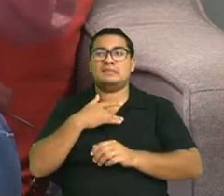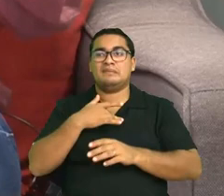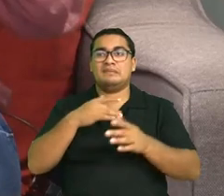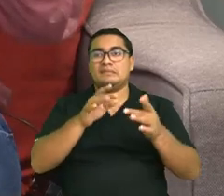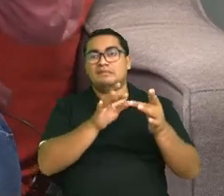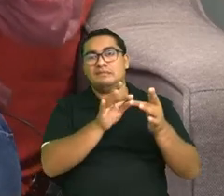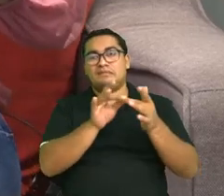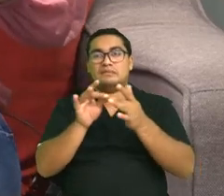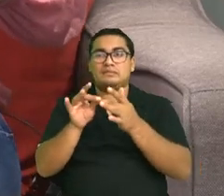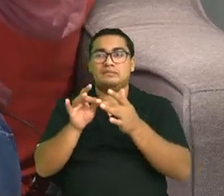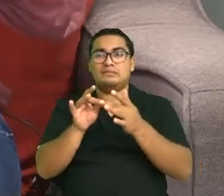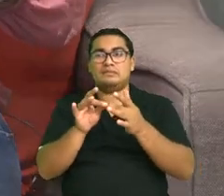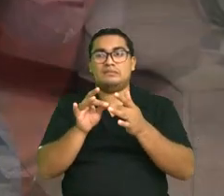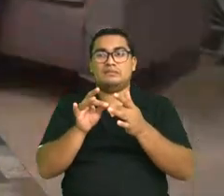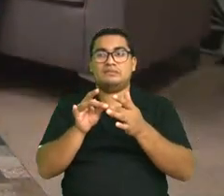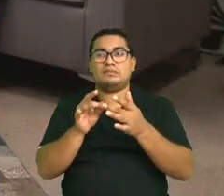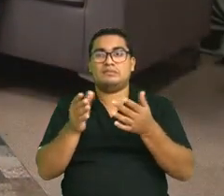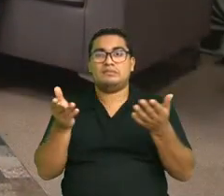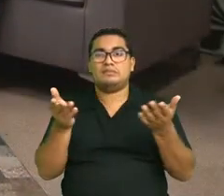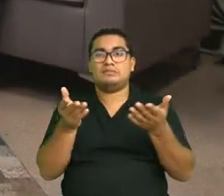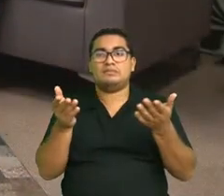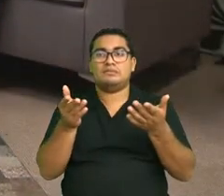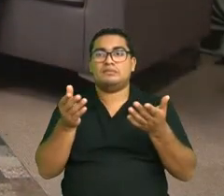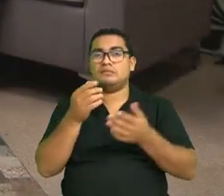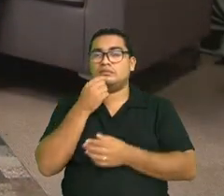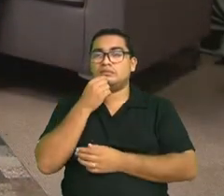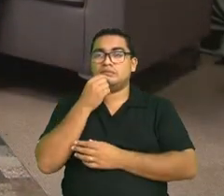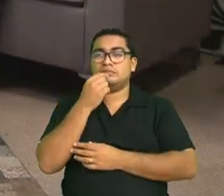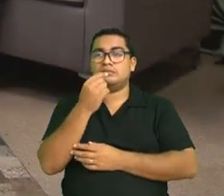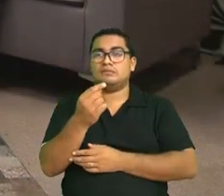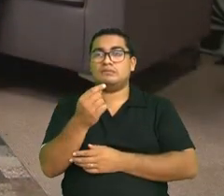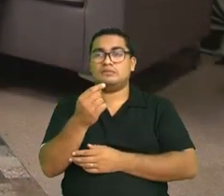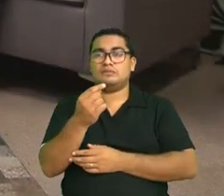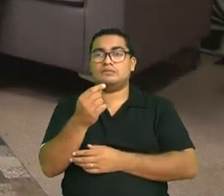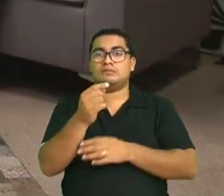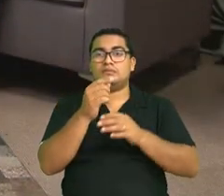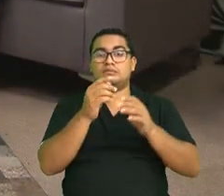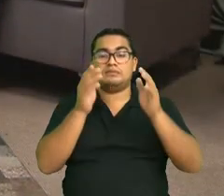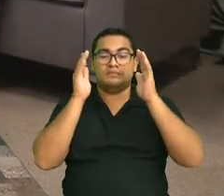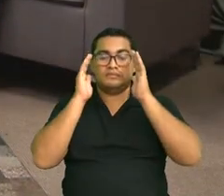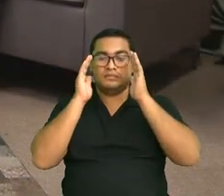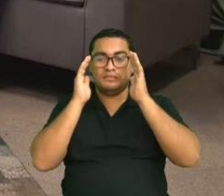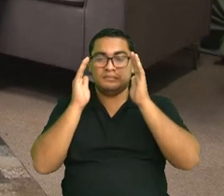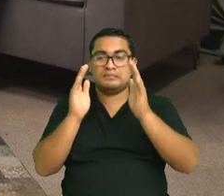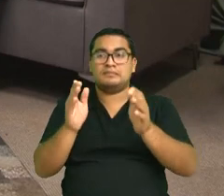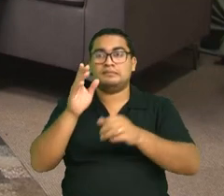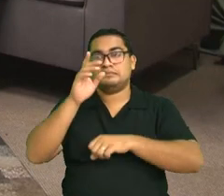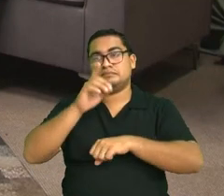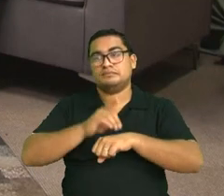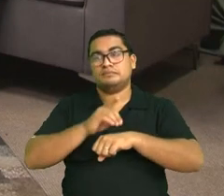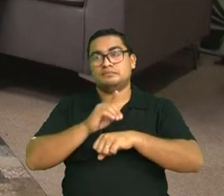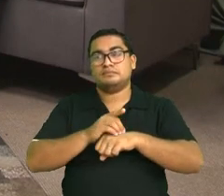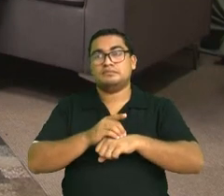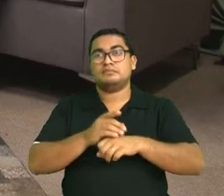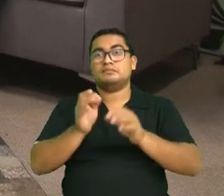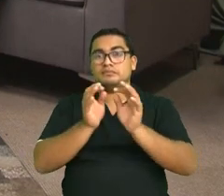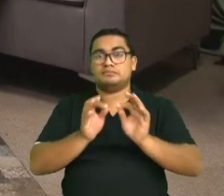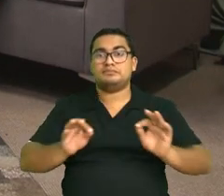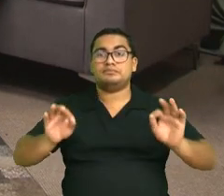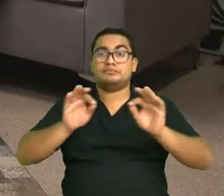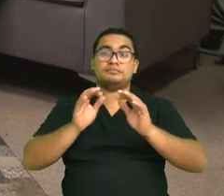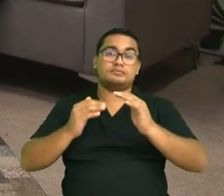profesora, la compañera Isaura, no solamente es la atención médica o la educación, sino que es más